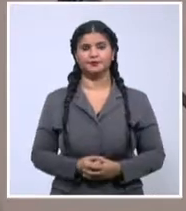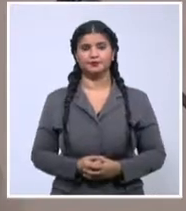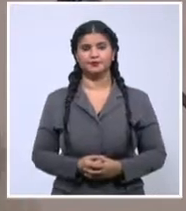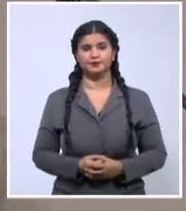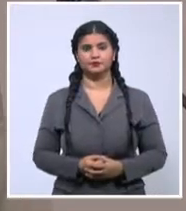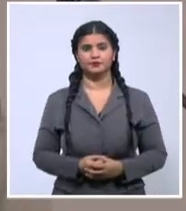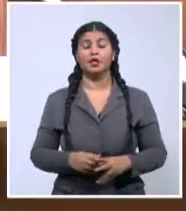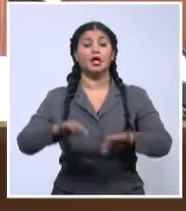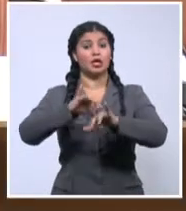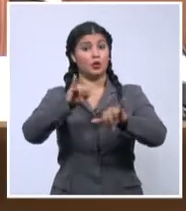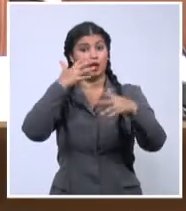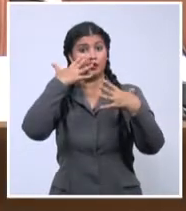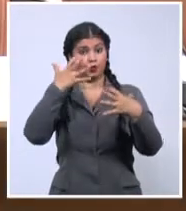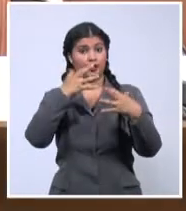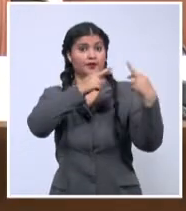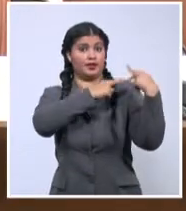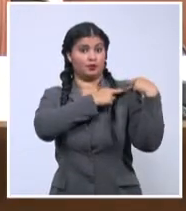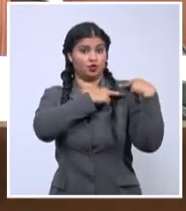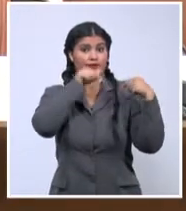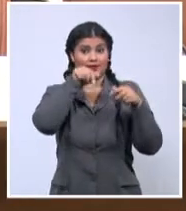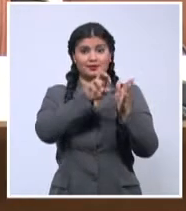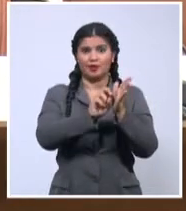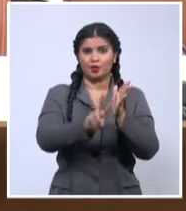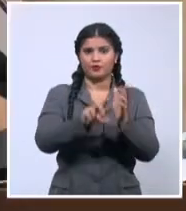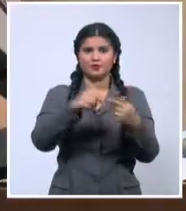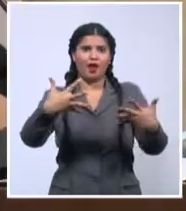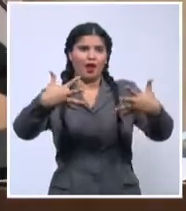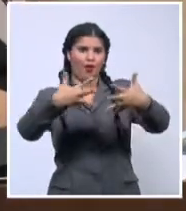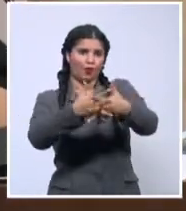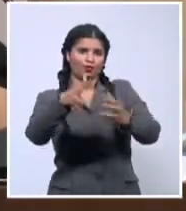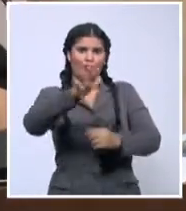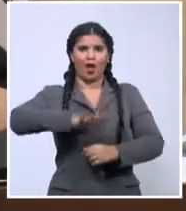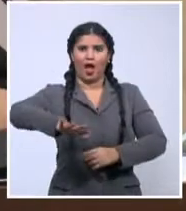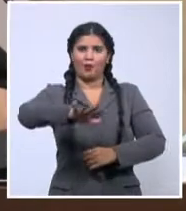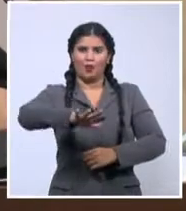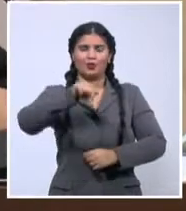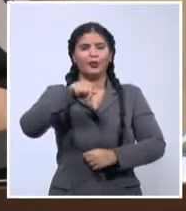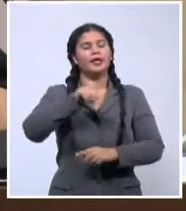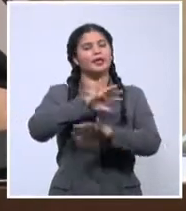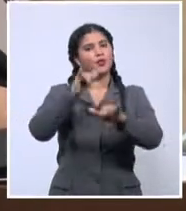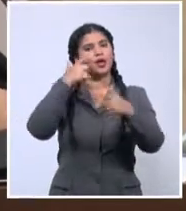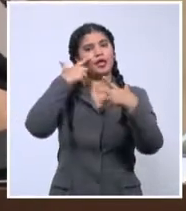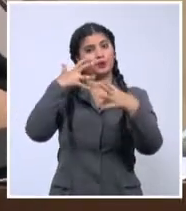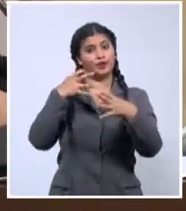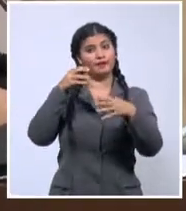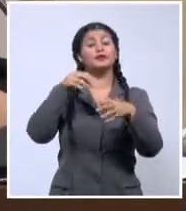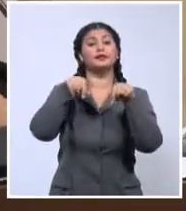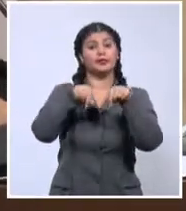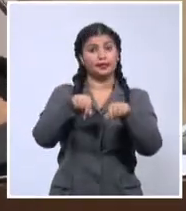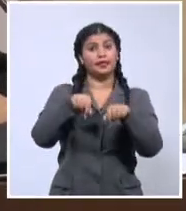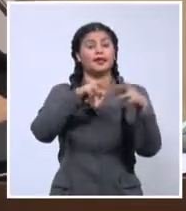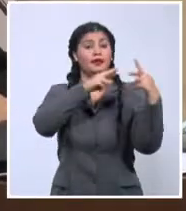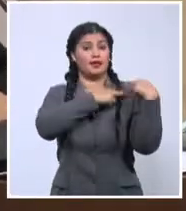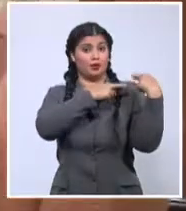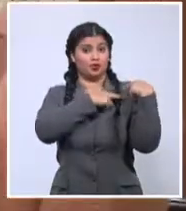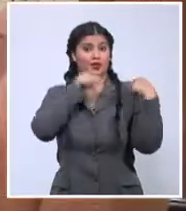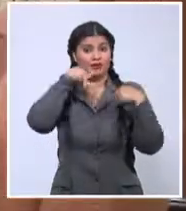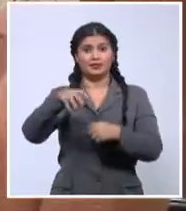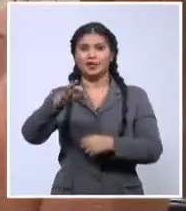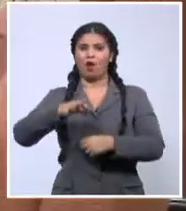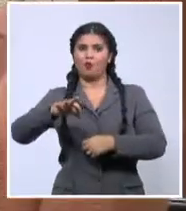el pueblo que lo eligió. Ese vínculo no puede menospreciarse, dijo Britos Arroca, pues constituye la expresión de